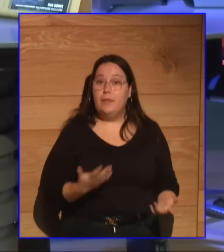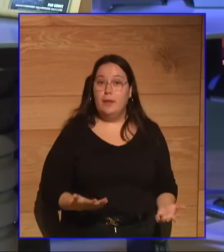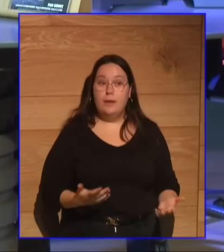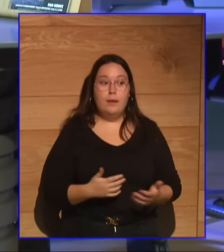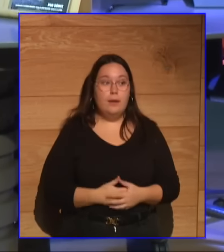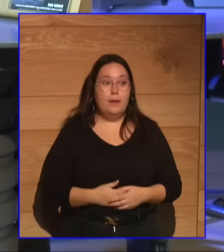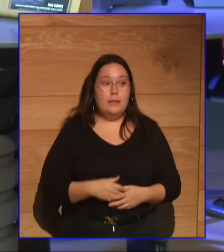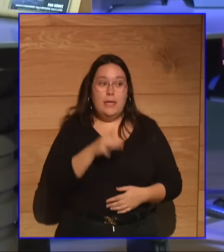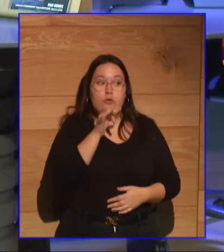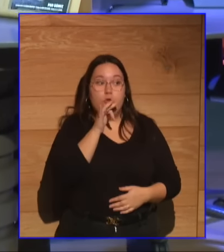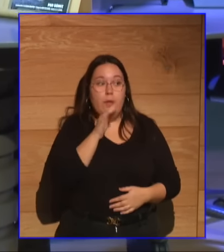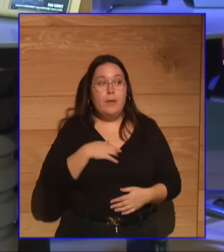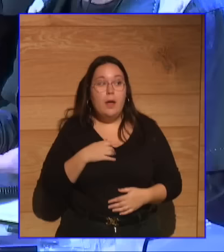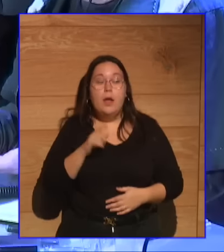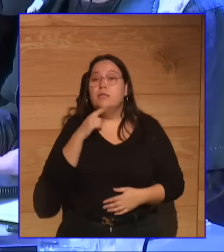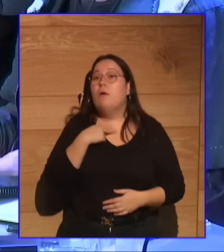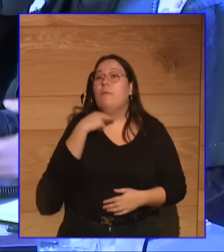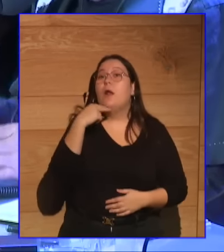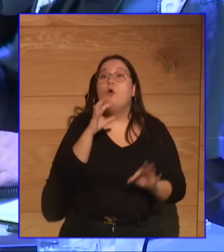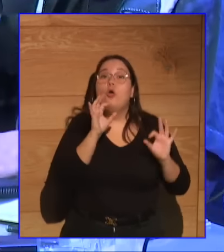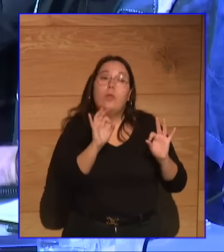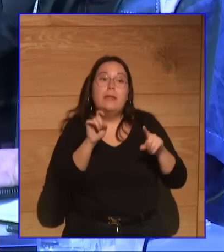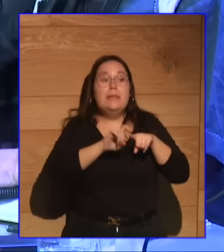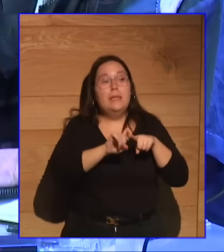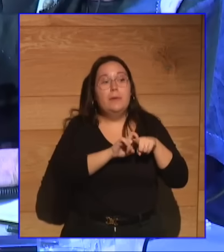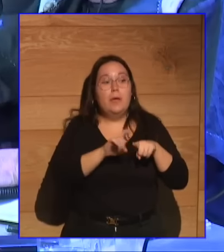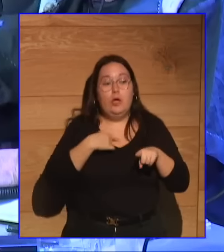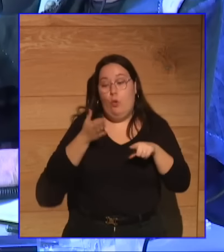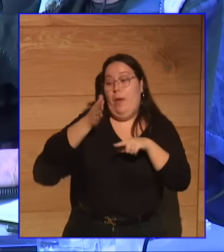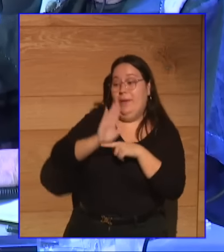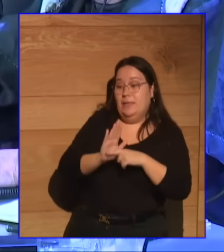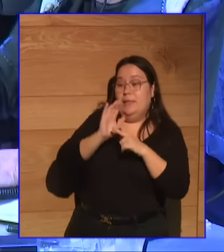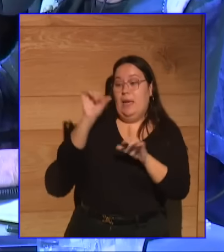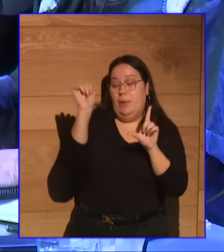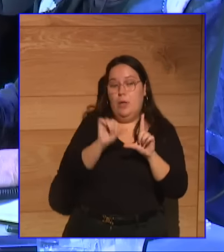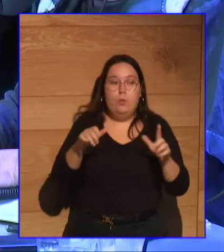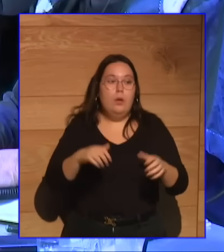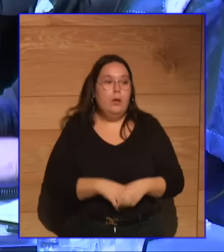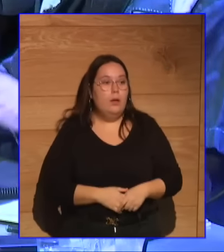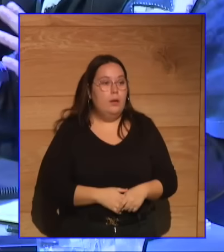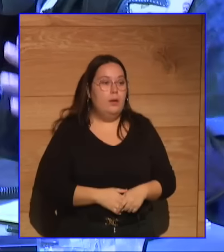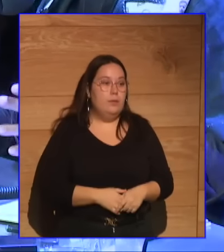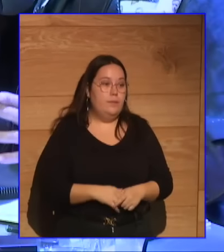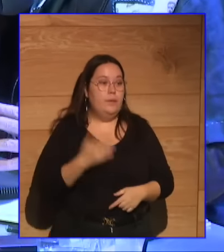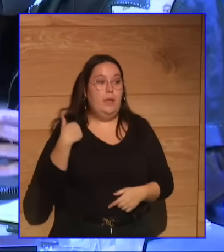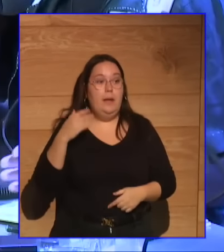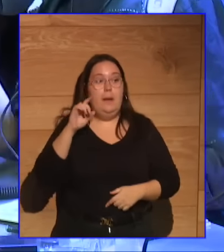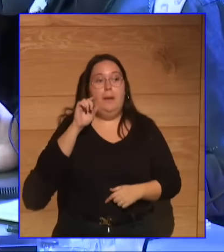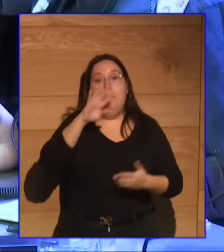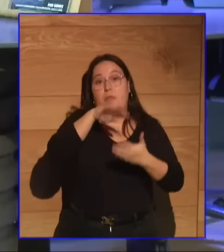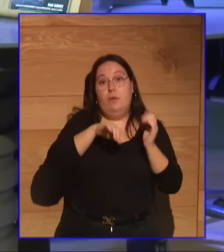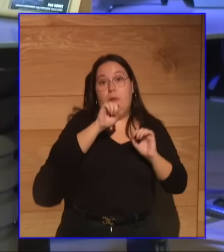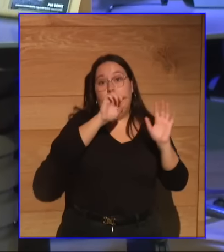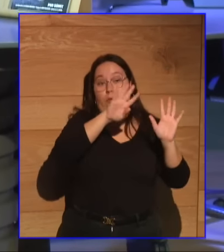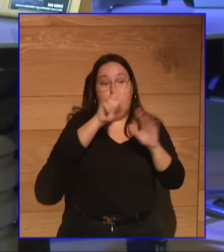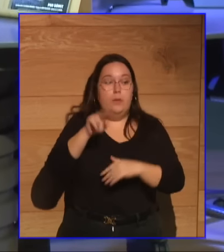está estaba diciendo. Poniendo la voz. Estaba poniendo la voz. De que voy a presentar. Igual la quiere película. Hablar de los ecos de Barcelona 92. En